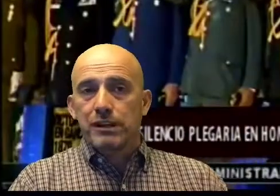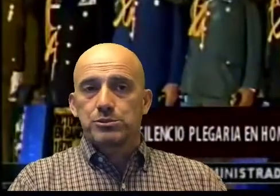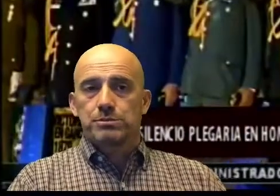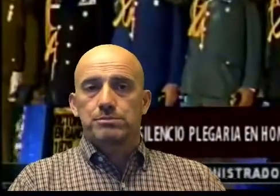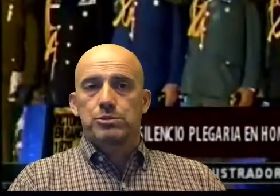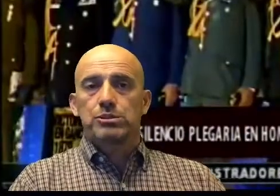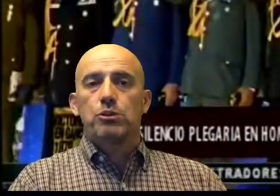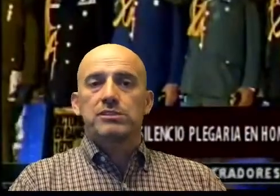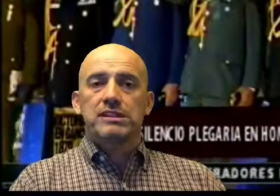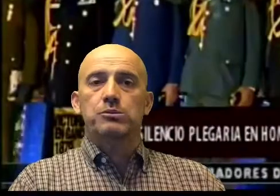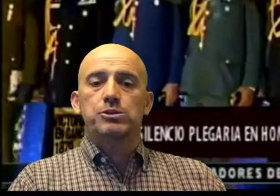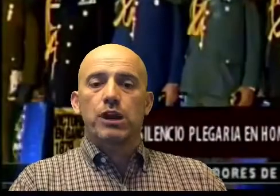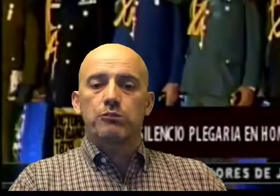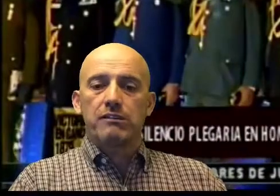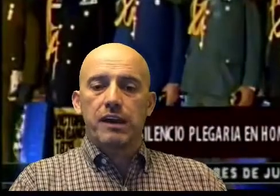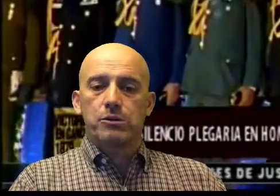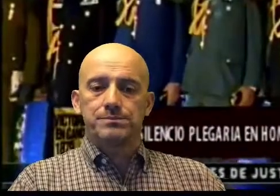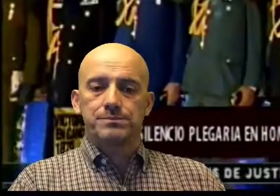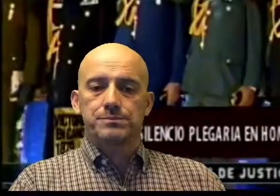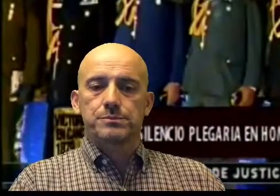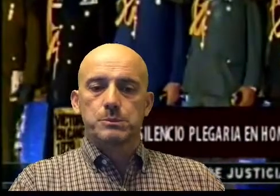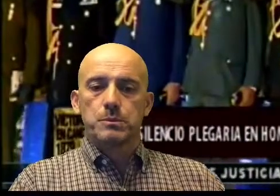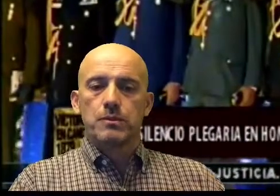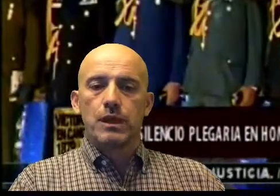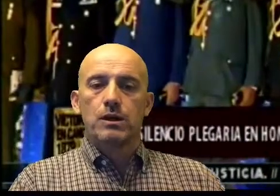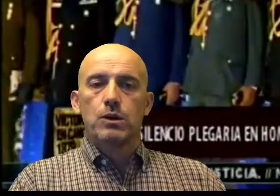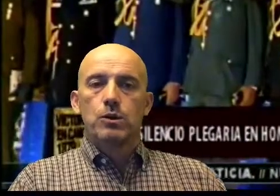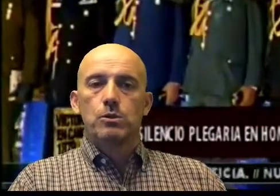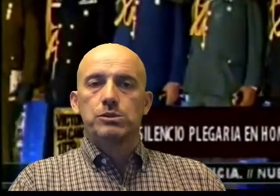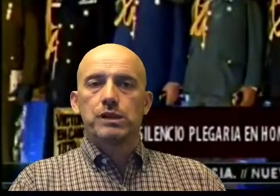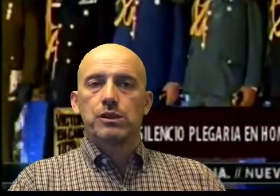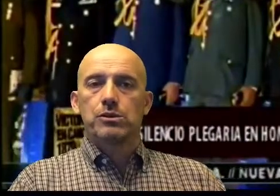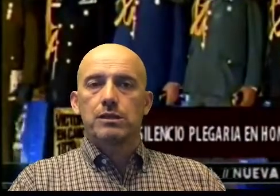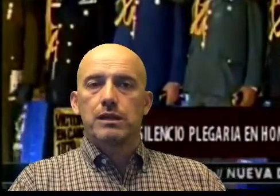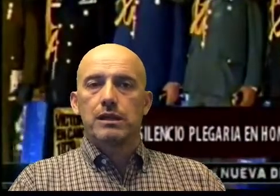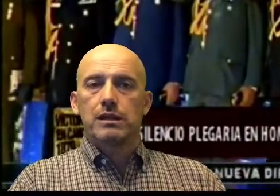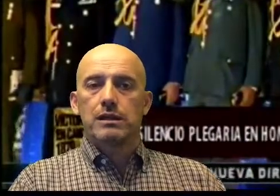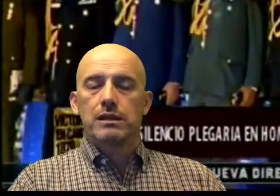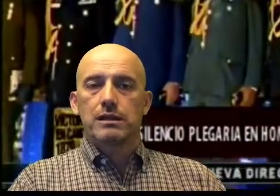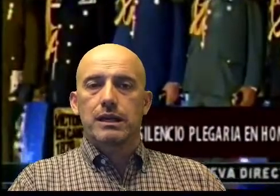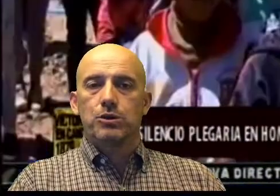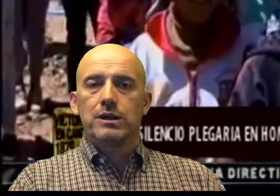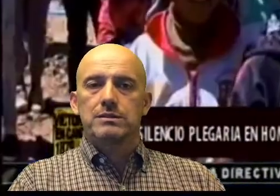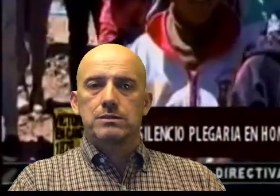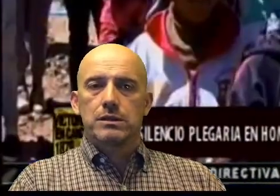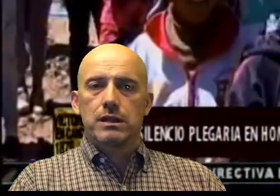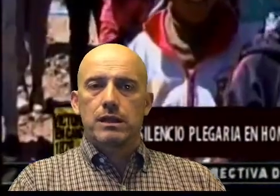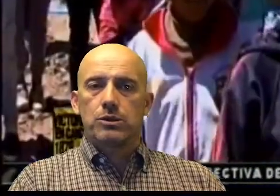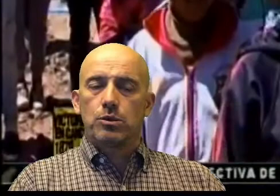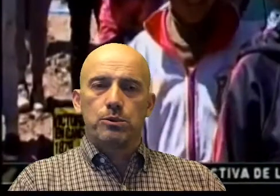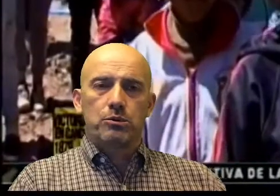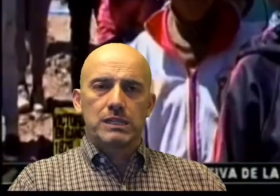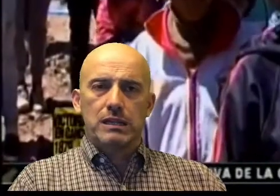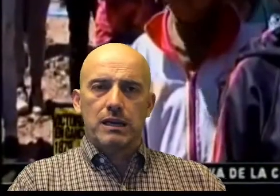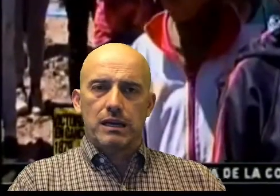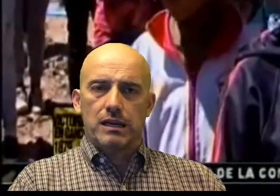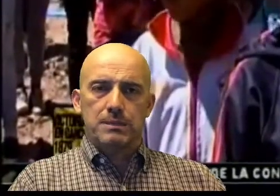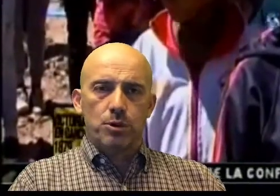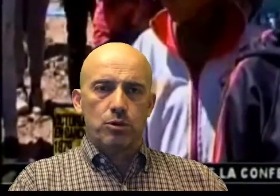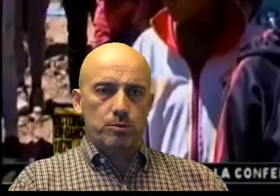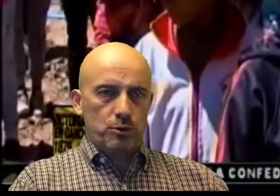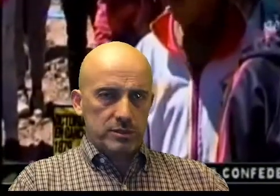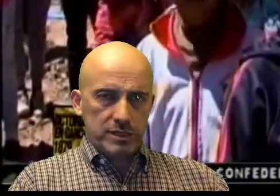demuestran que esto es falso entonces va a citar un titular boliviano un historiador que no es que no lo publicó